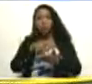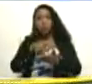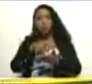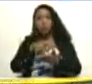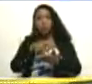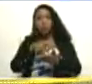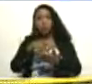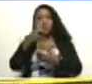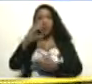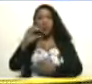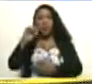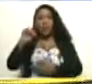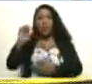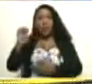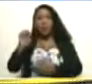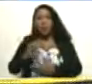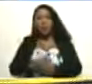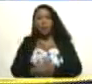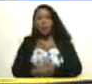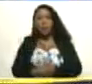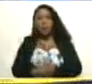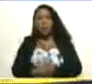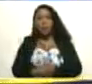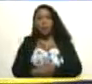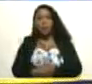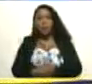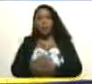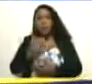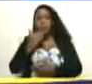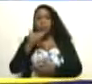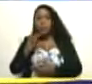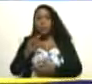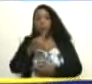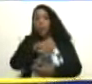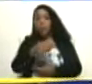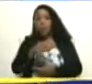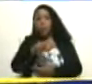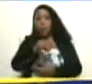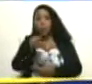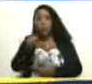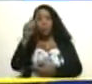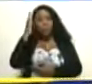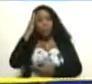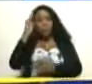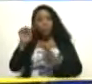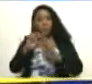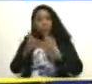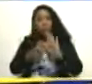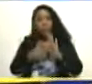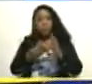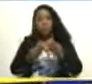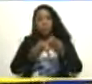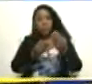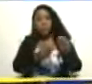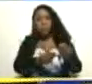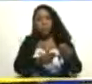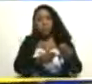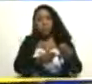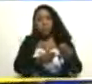del Consejo Nacional Electoral, que se lo vamos a hacer saber a cada uno de ustedes. Le hacemos entrega,